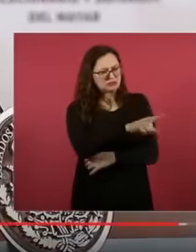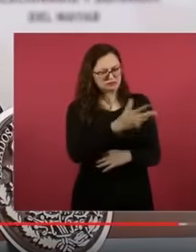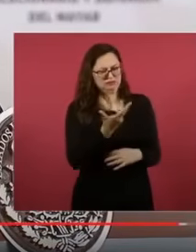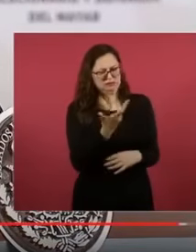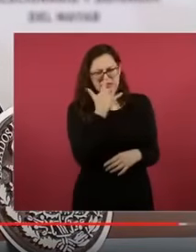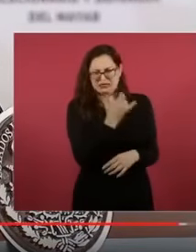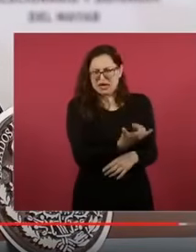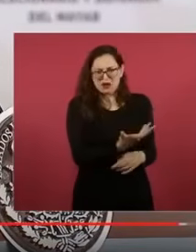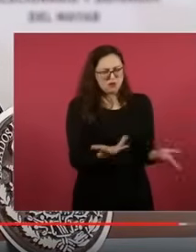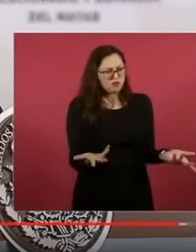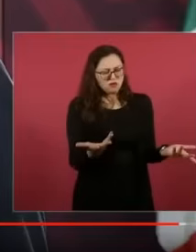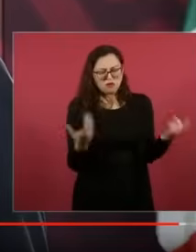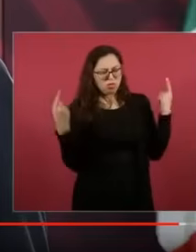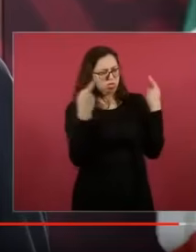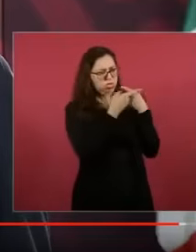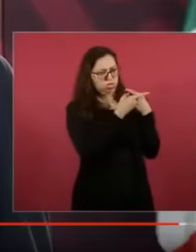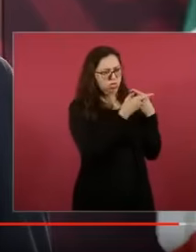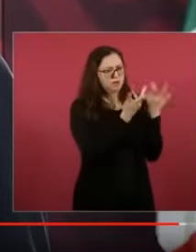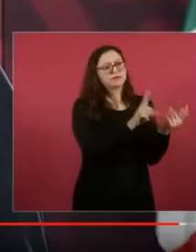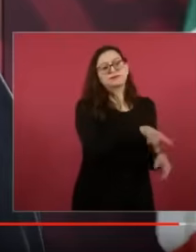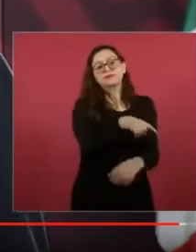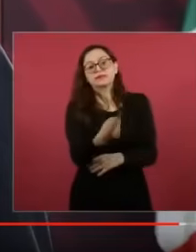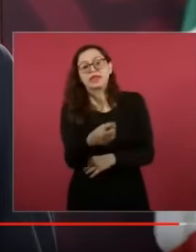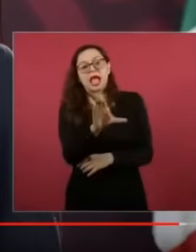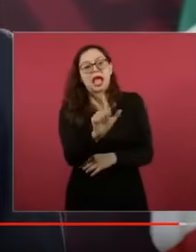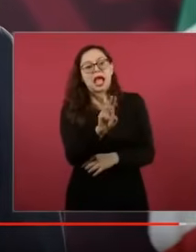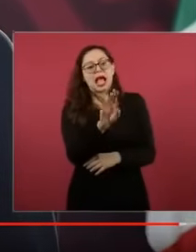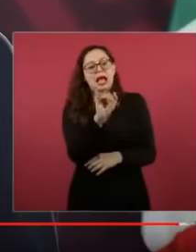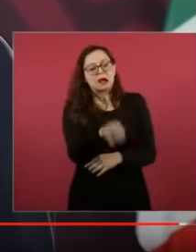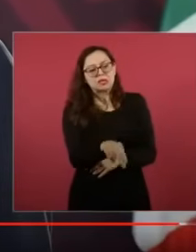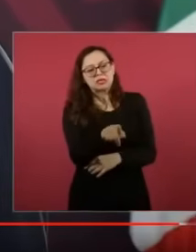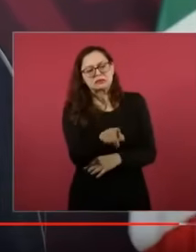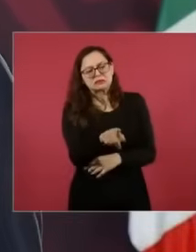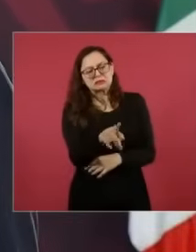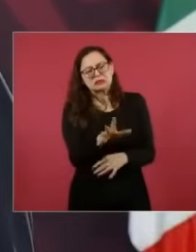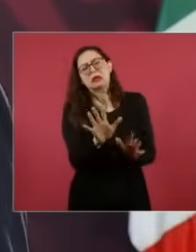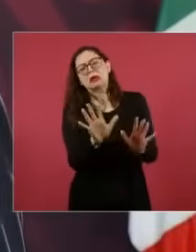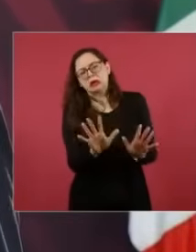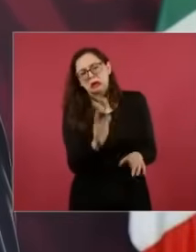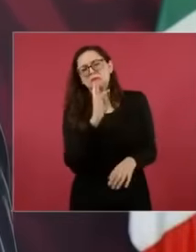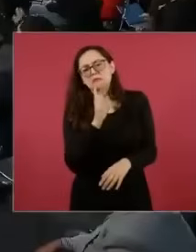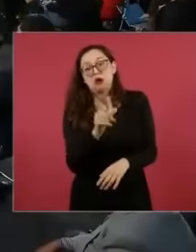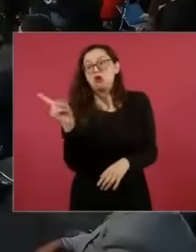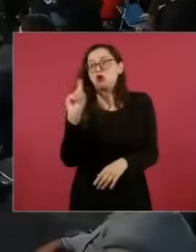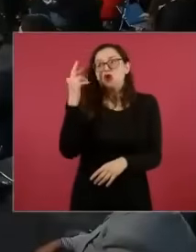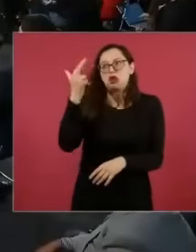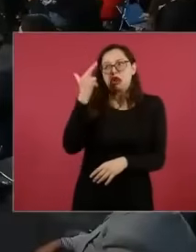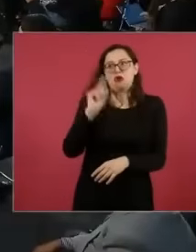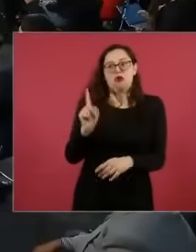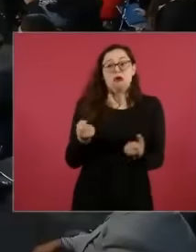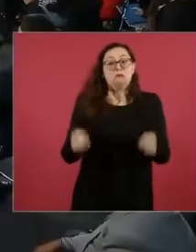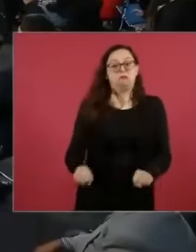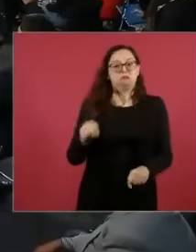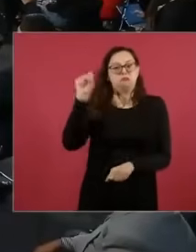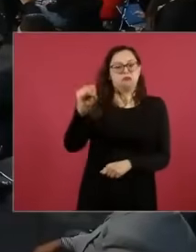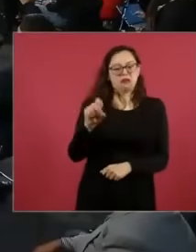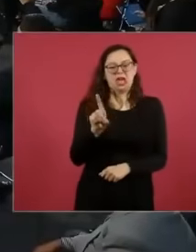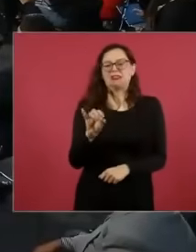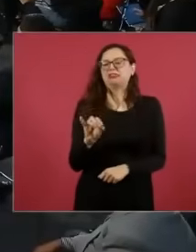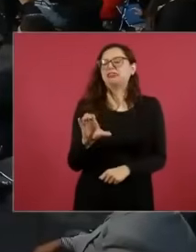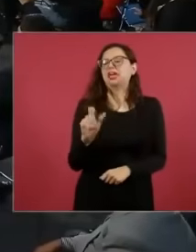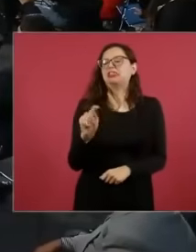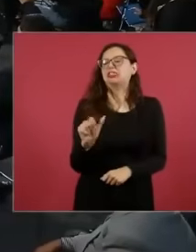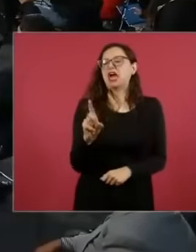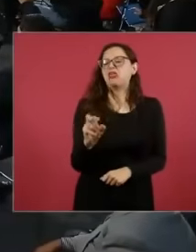que dice que no es monarquía, sino dictadura. Entonces, dice por ahí la gente del pueblo,